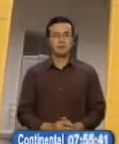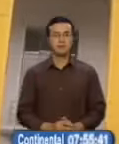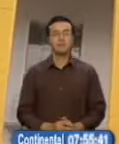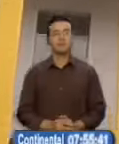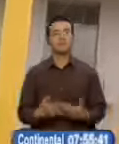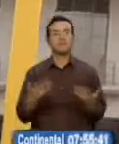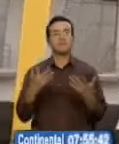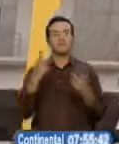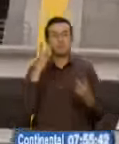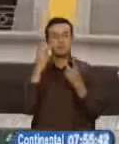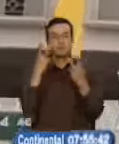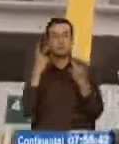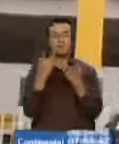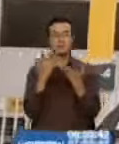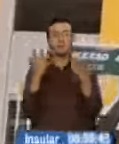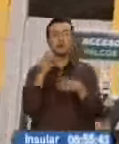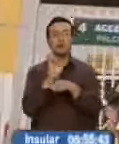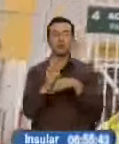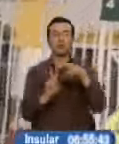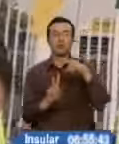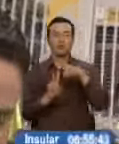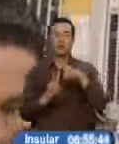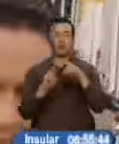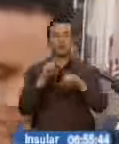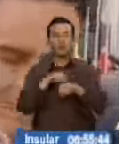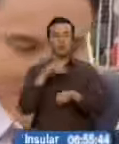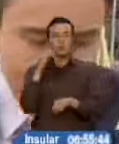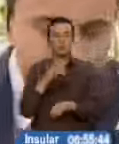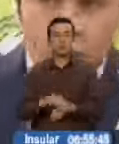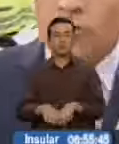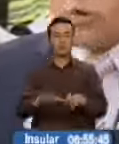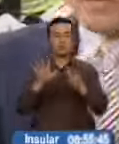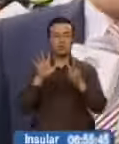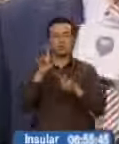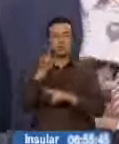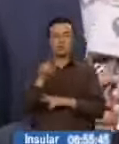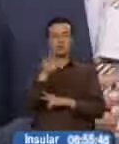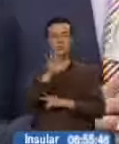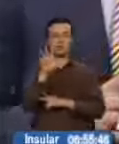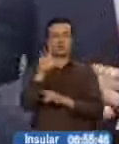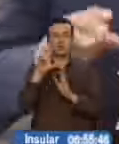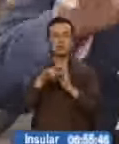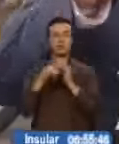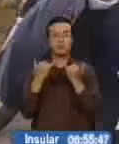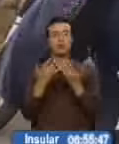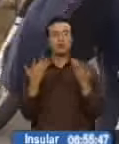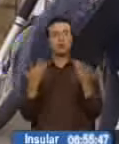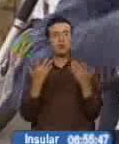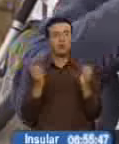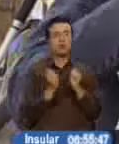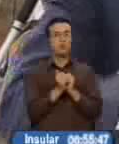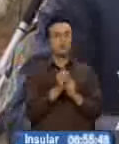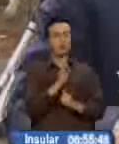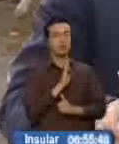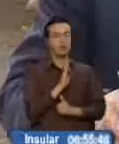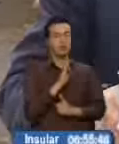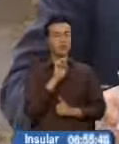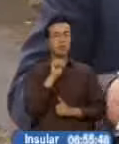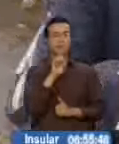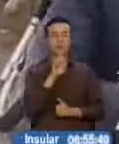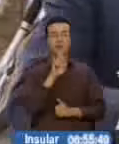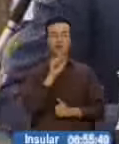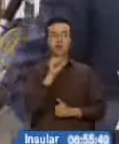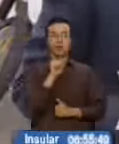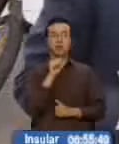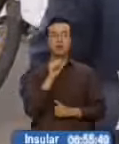Estamos en vivo a través de La Señal de Ecuador TV. Son exactamente las 7 de la mañana con 55 minutos y nos encontramos junto al profesor Giovanni Alfonso Mera. Él